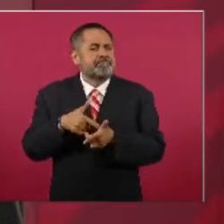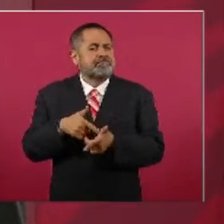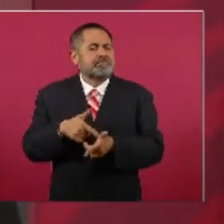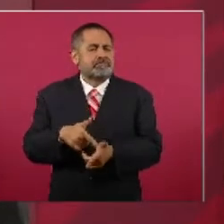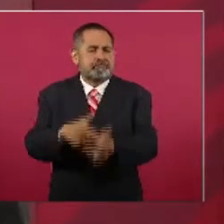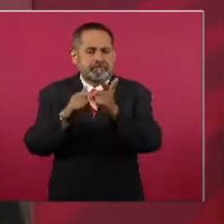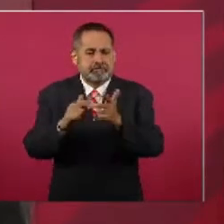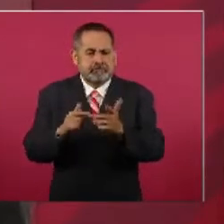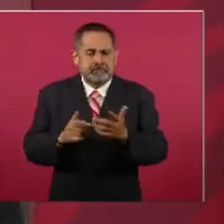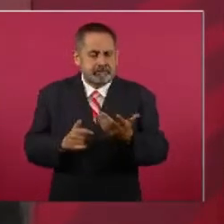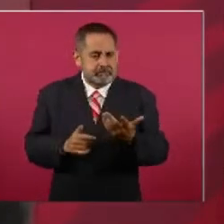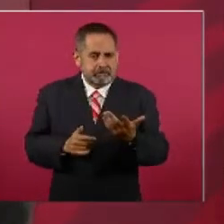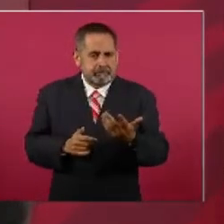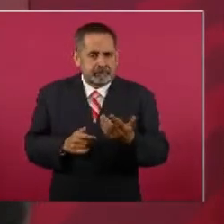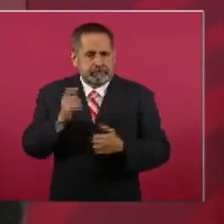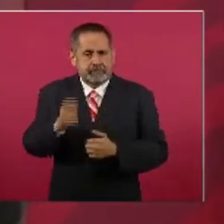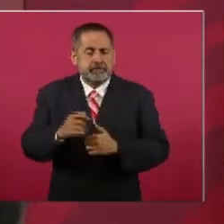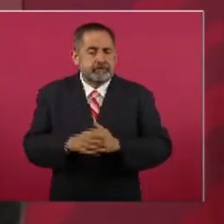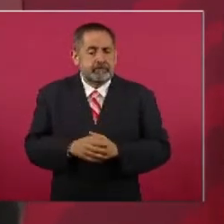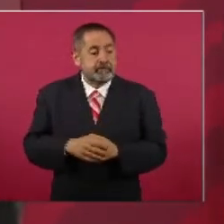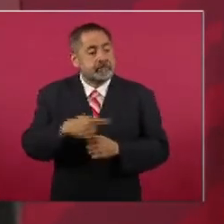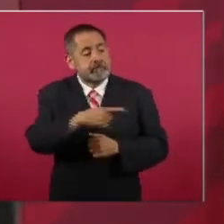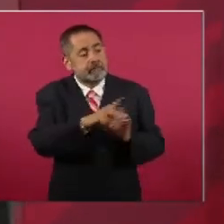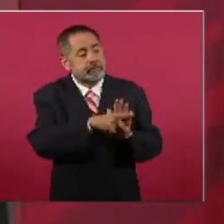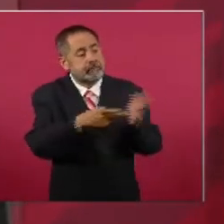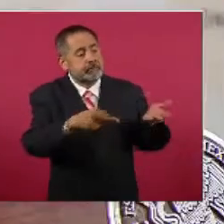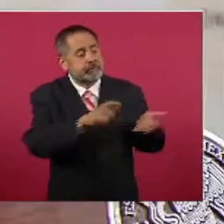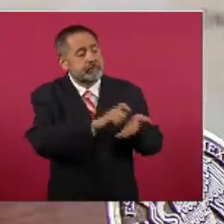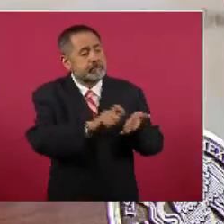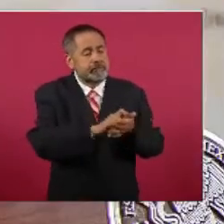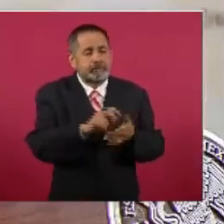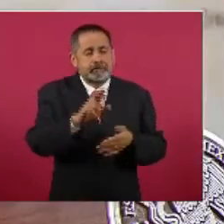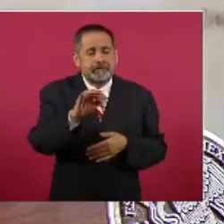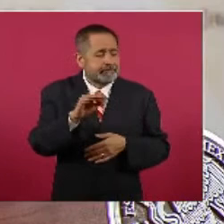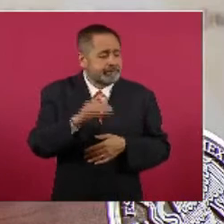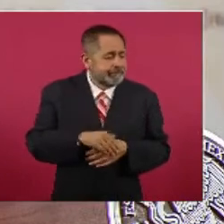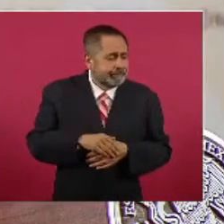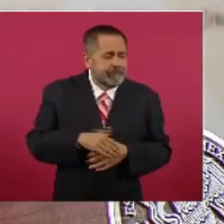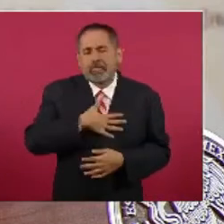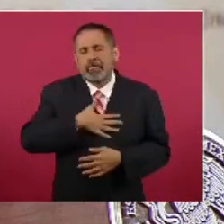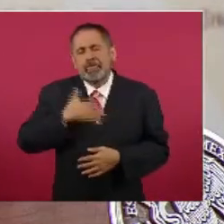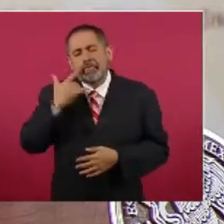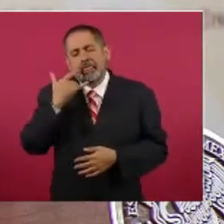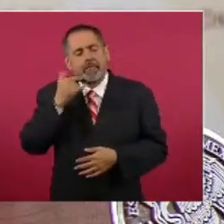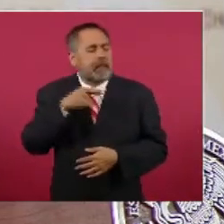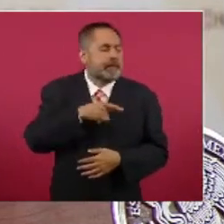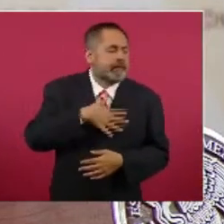sobre qué dice de forma nada más